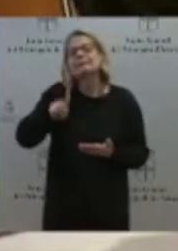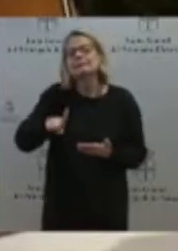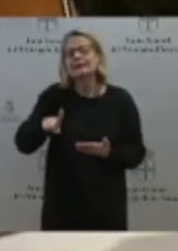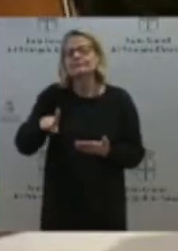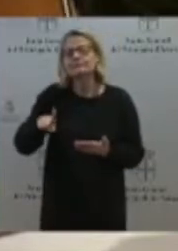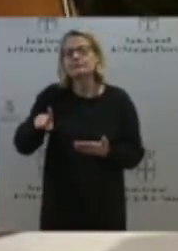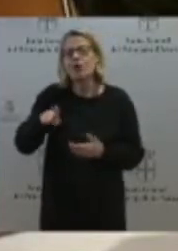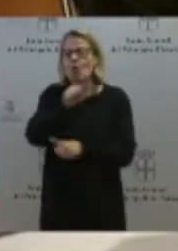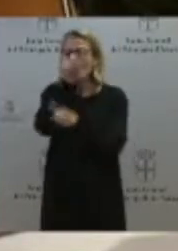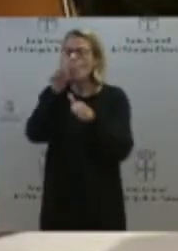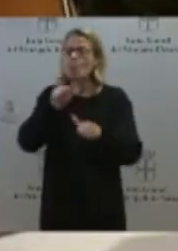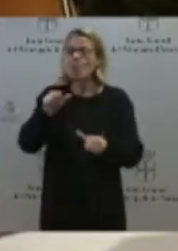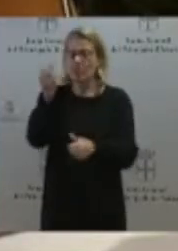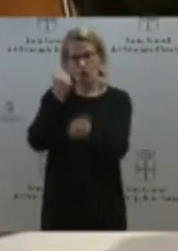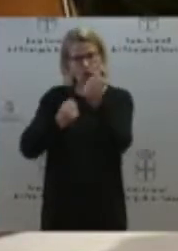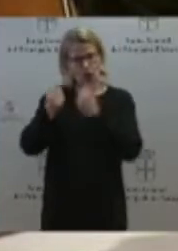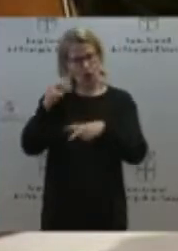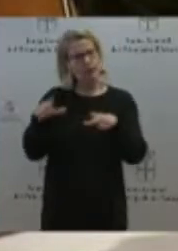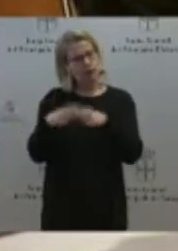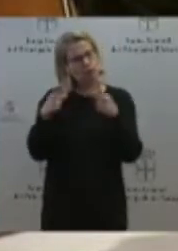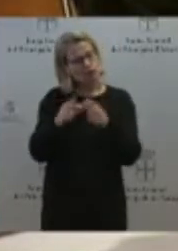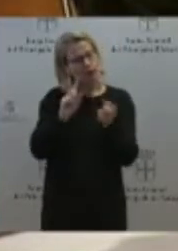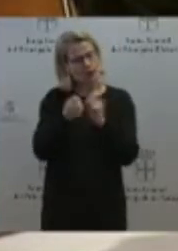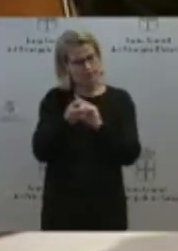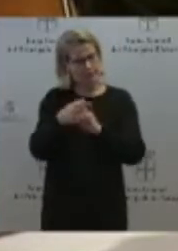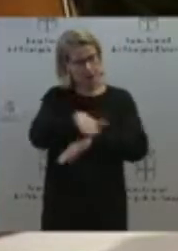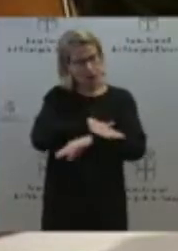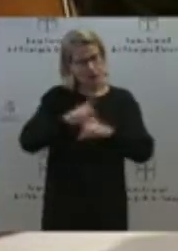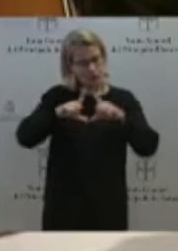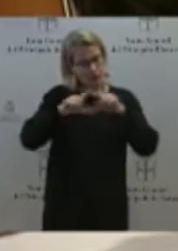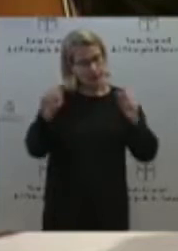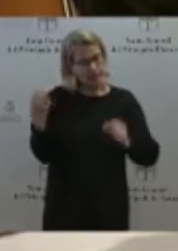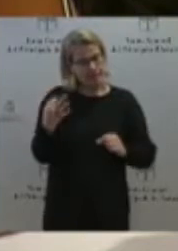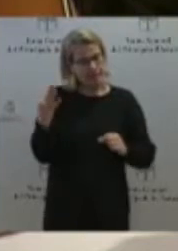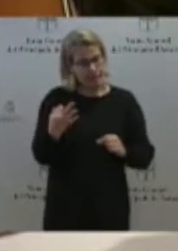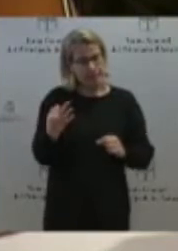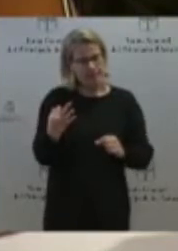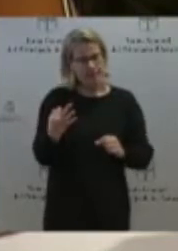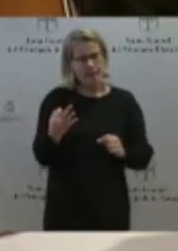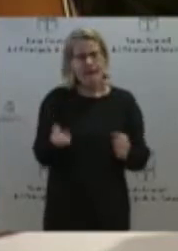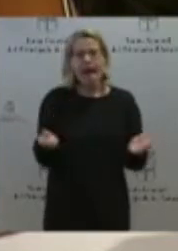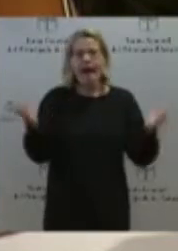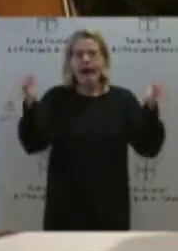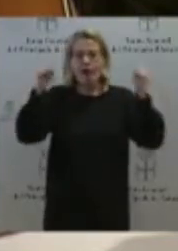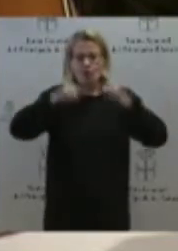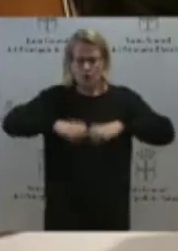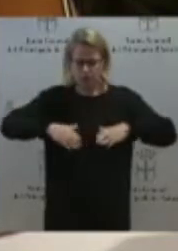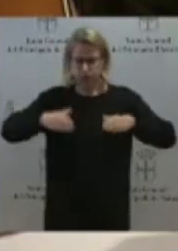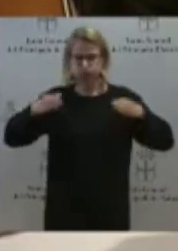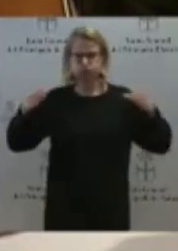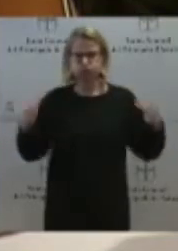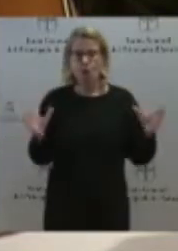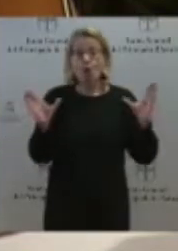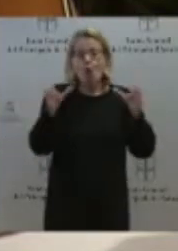que el Gobierno asturiano se ponga en el epicentro de un acuerdo amplio espectro que incluya a los grupos parlamentarios, a los sindicatos, a